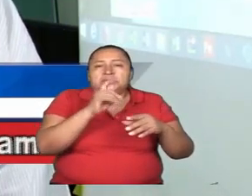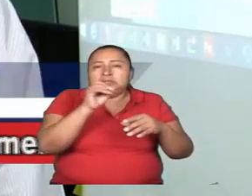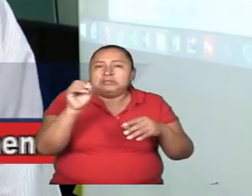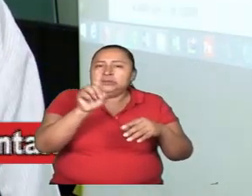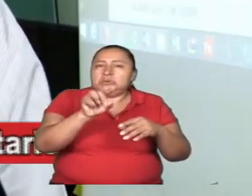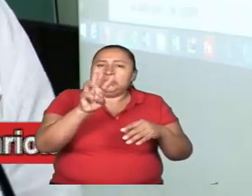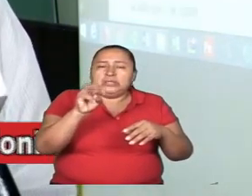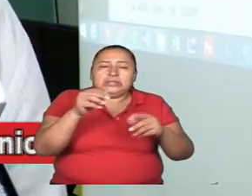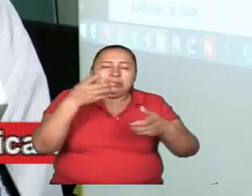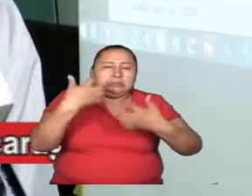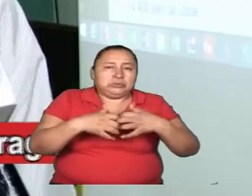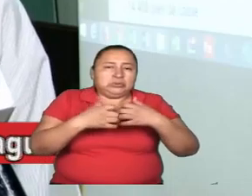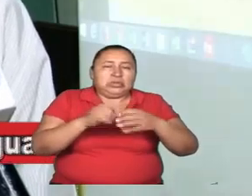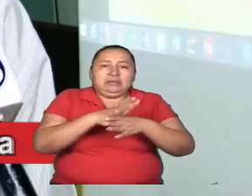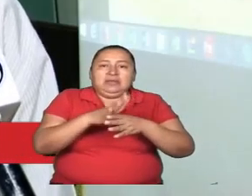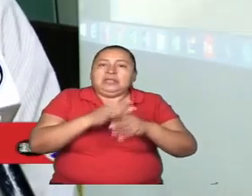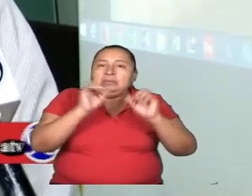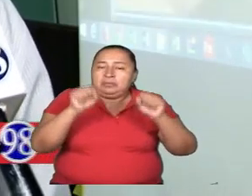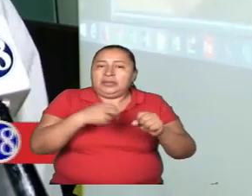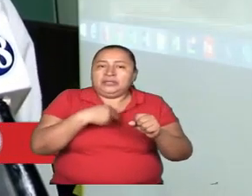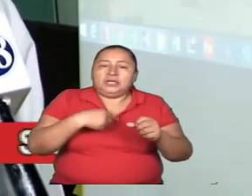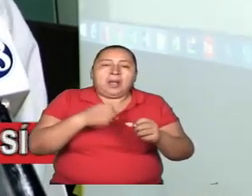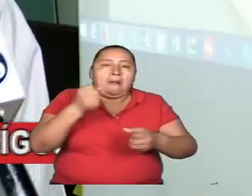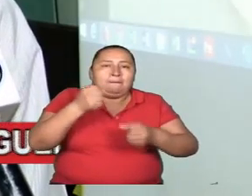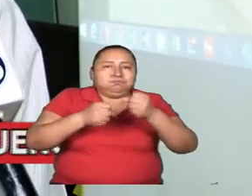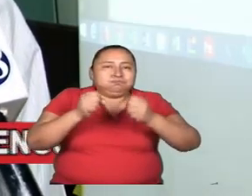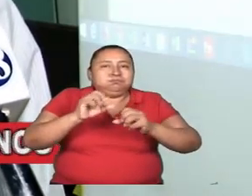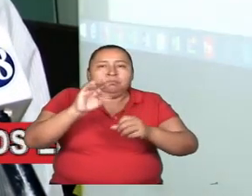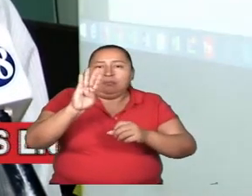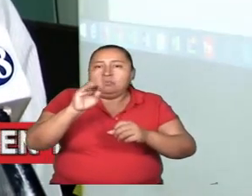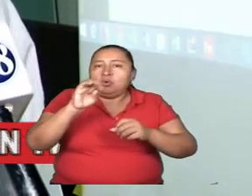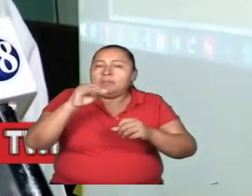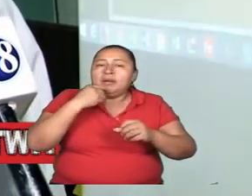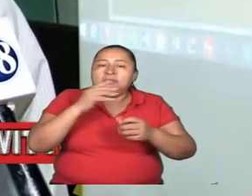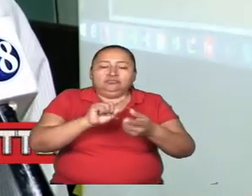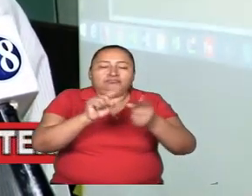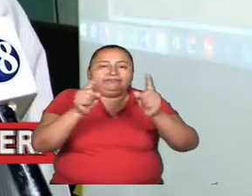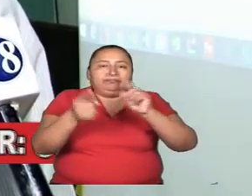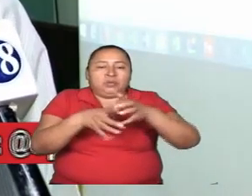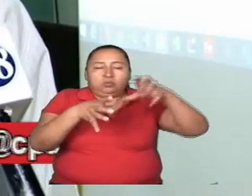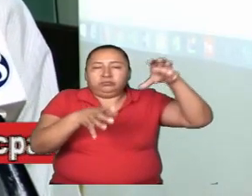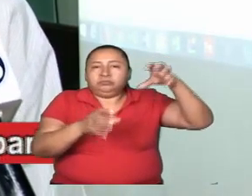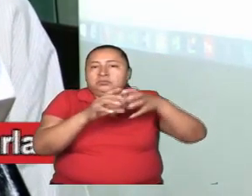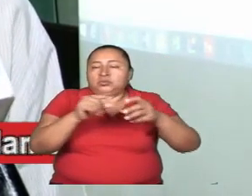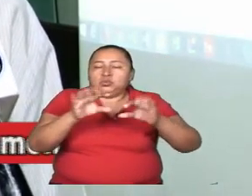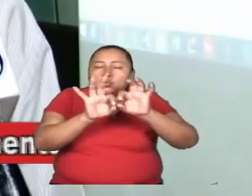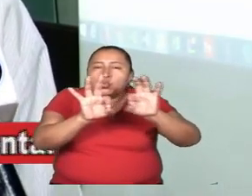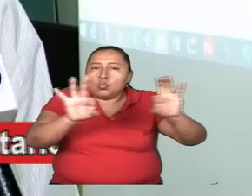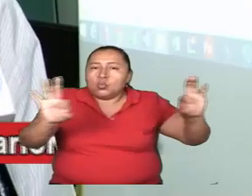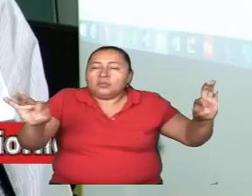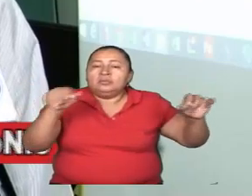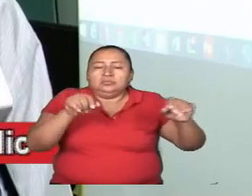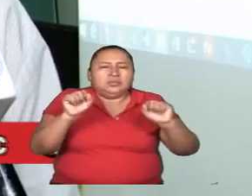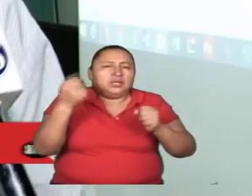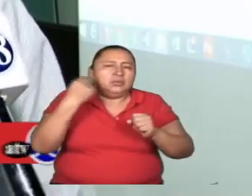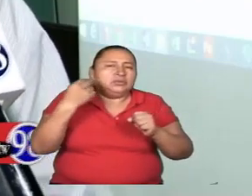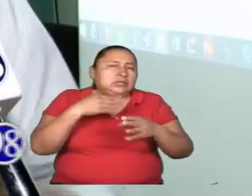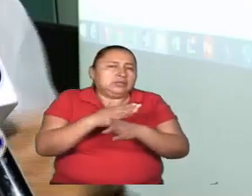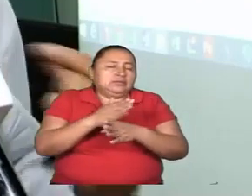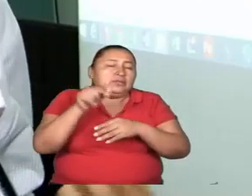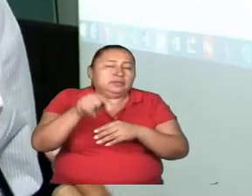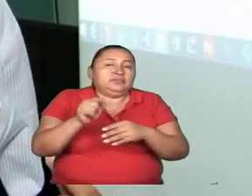130 motores de diferentes capacidades, bombas, transformadores, tuberías, accesorios, que nos permitan realmente, en el